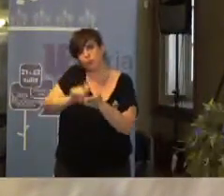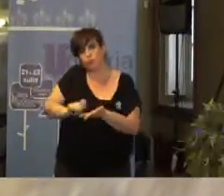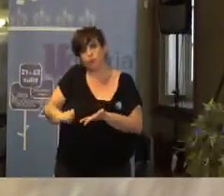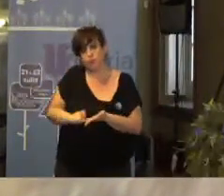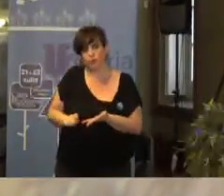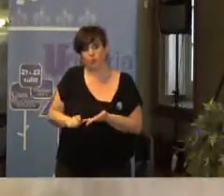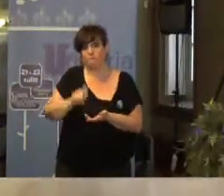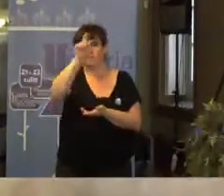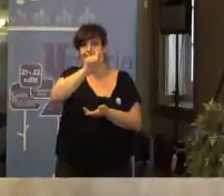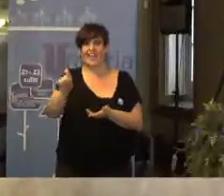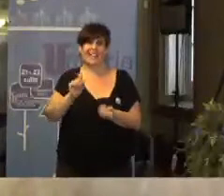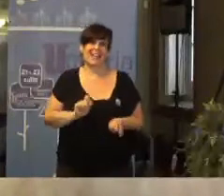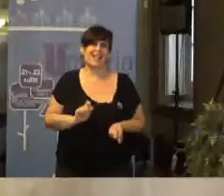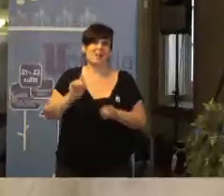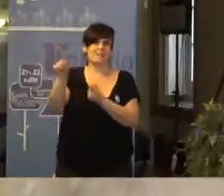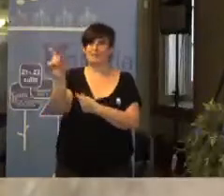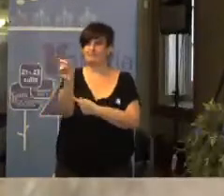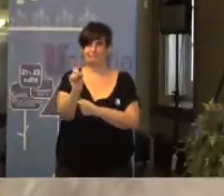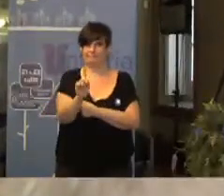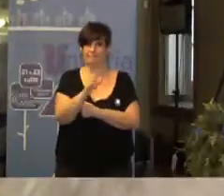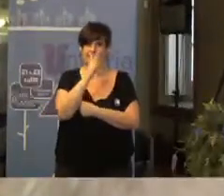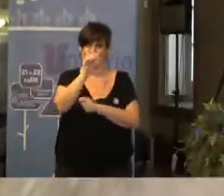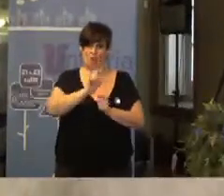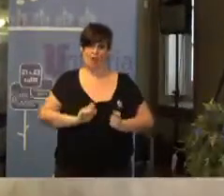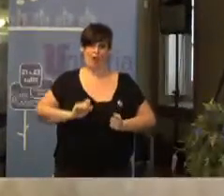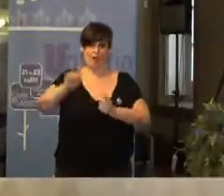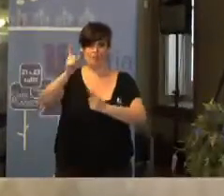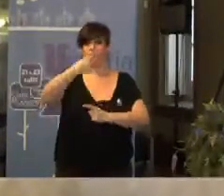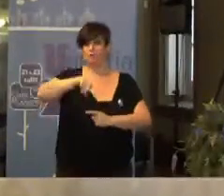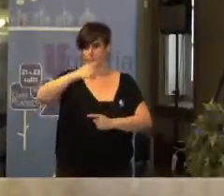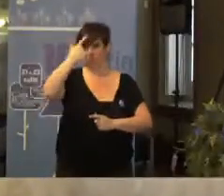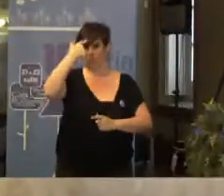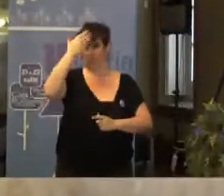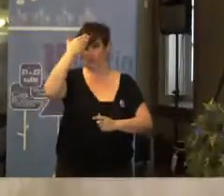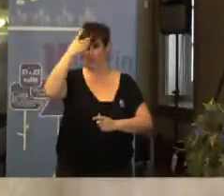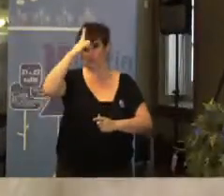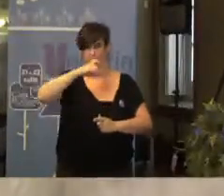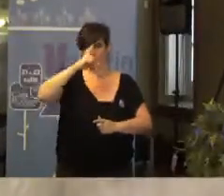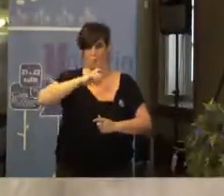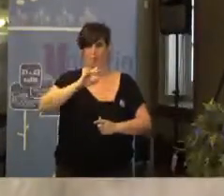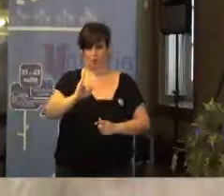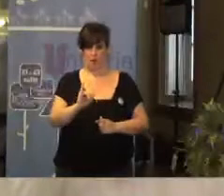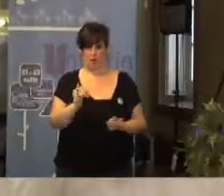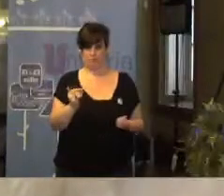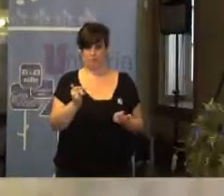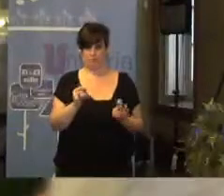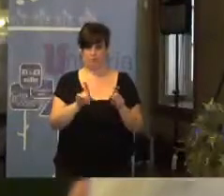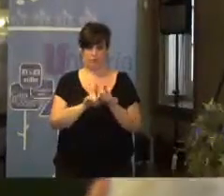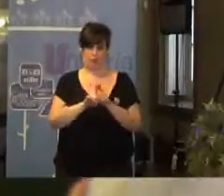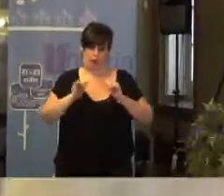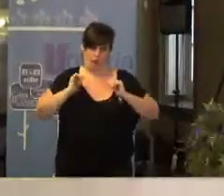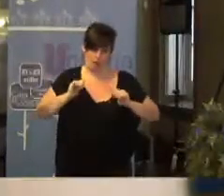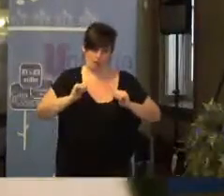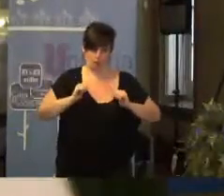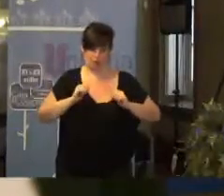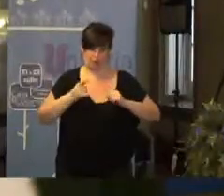lle chamamos emigrantes porque emigrantes temos na memoria, no imaginario colectivo, o emigrante de Alpargata, de Macuto e coa